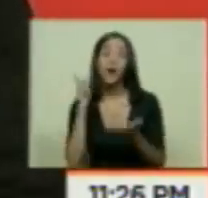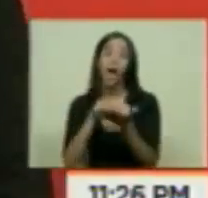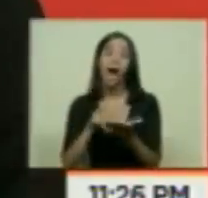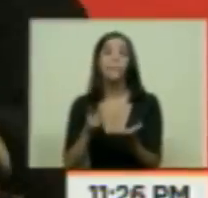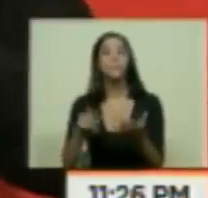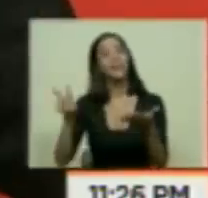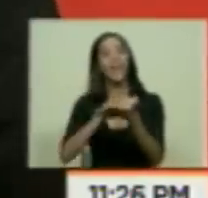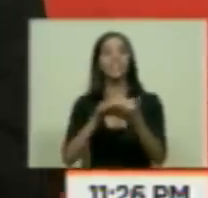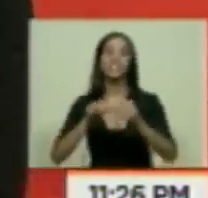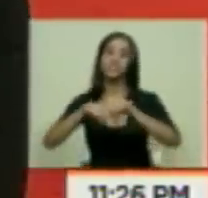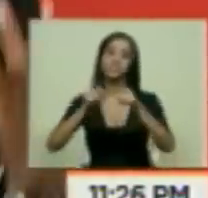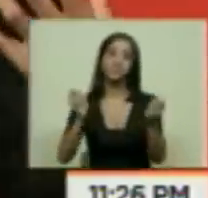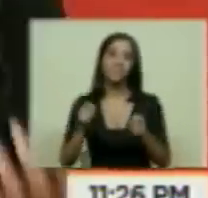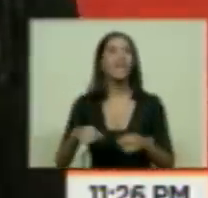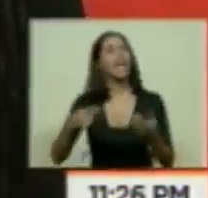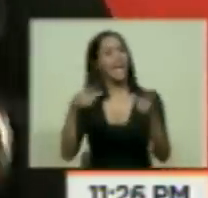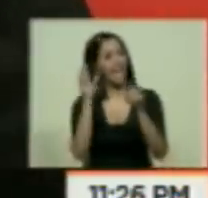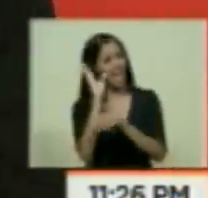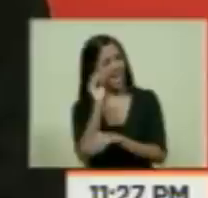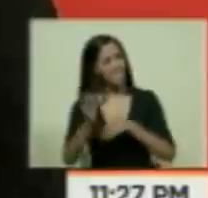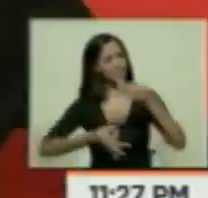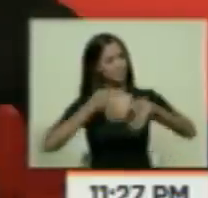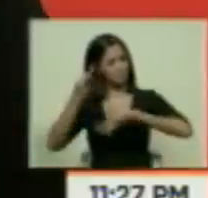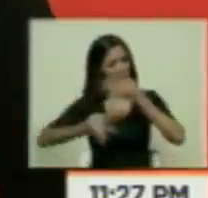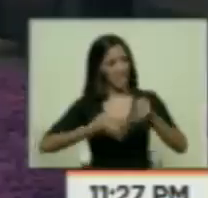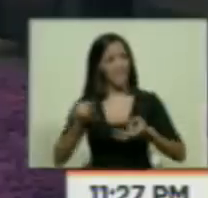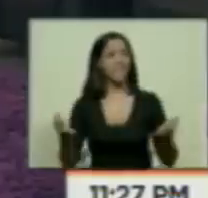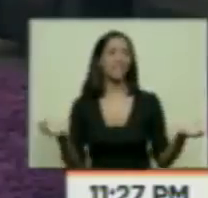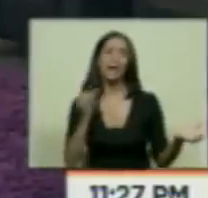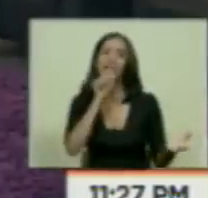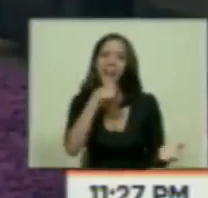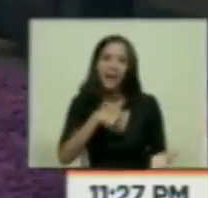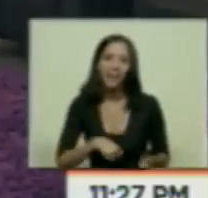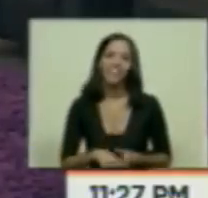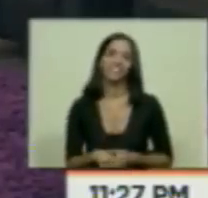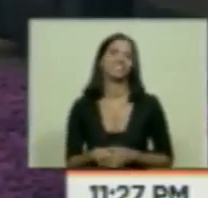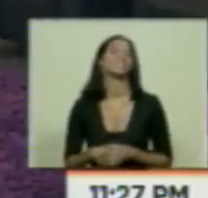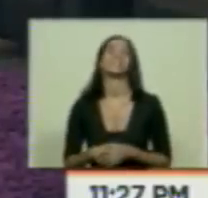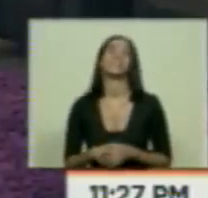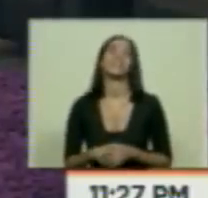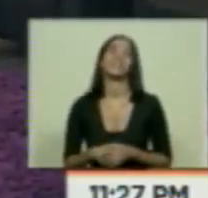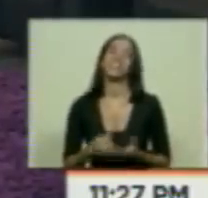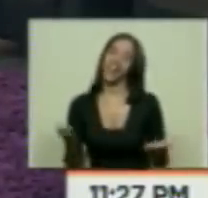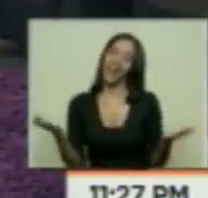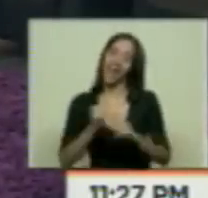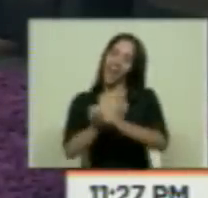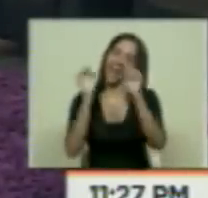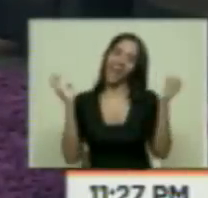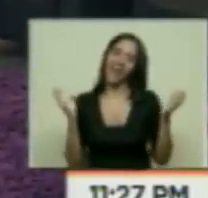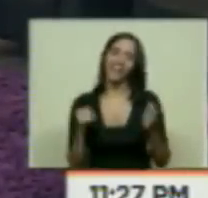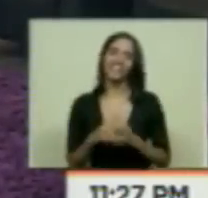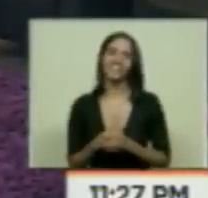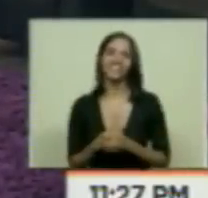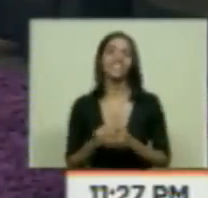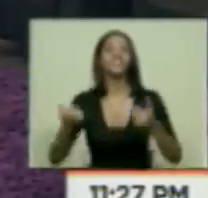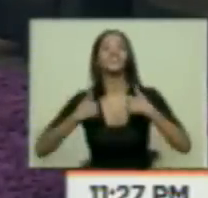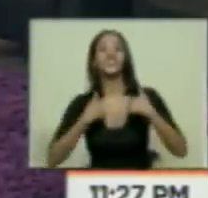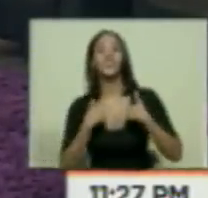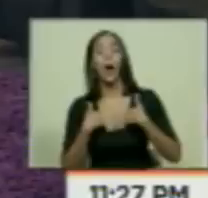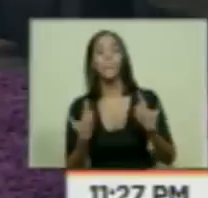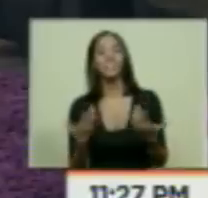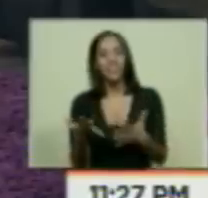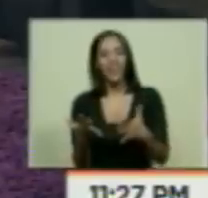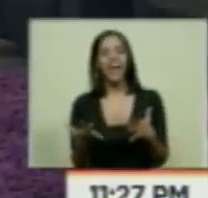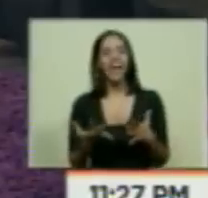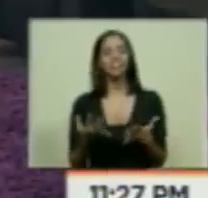la visa. Echa el cuento, vieja. No, echa usted, el cuento. Se pasa metiendo. Yo me estoy ganando a